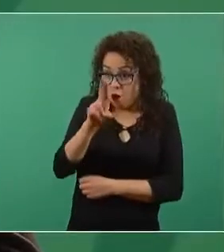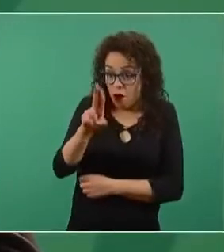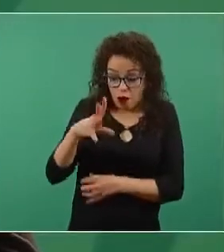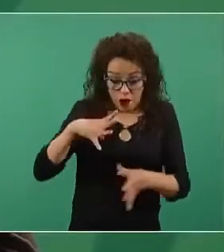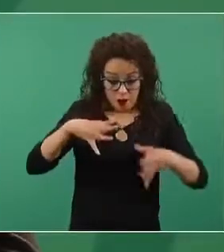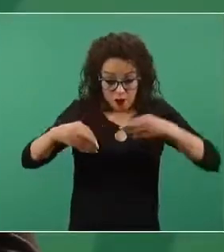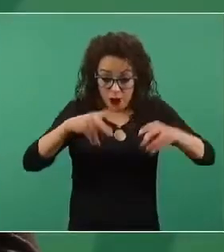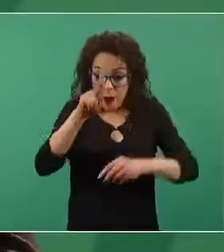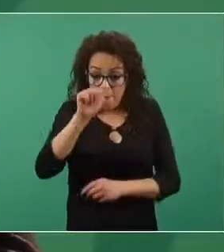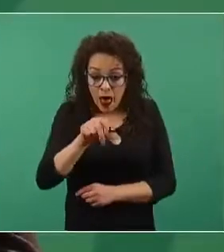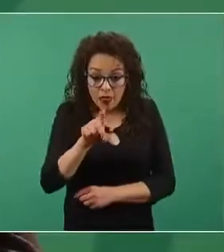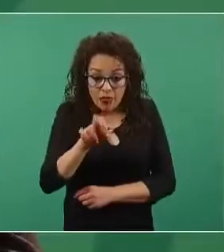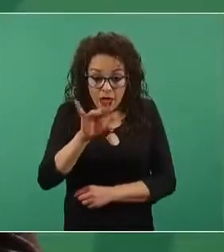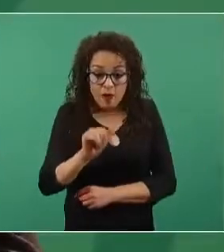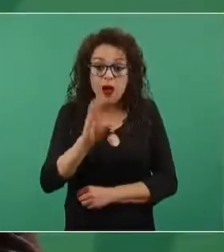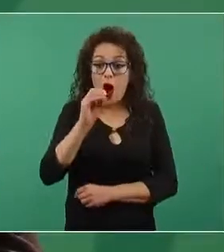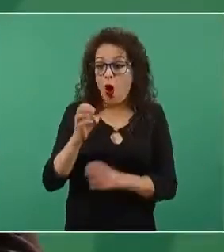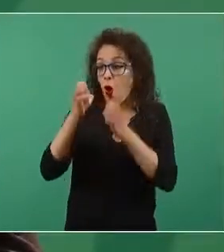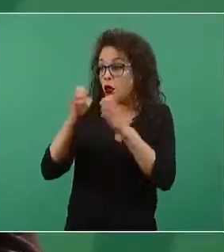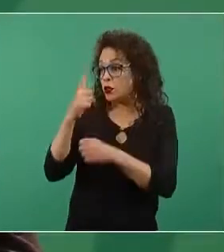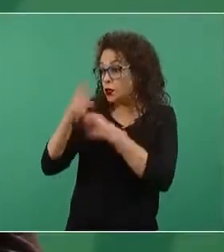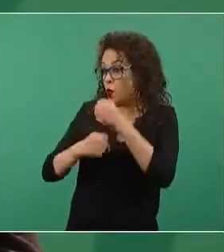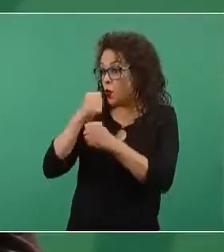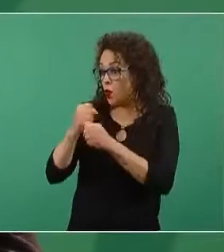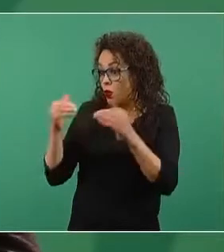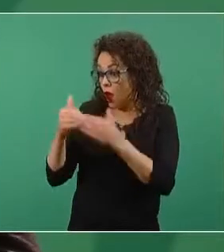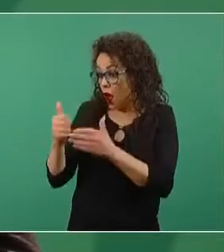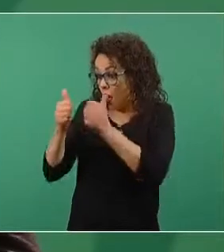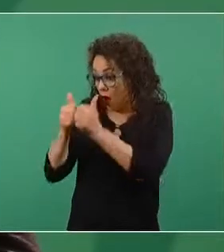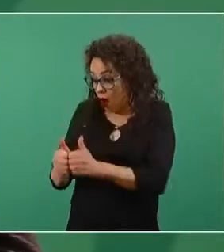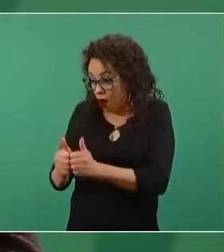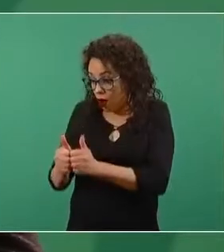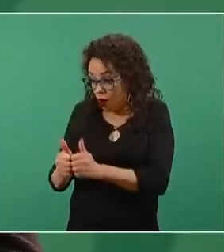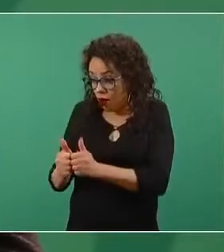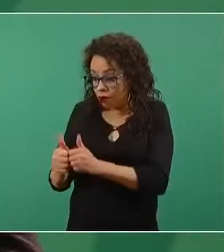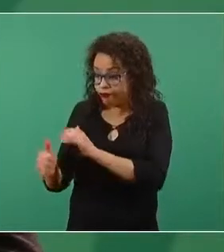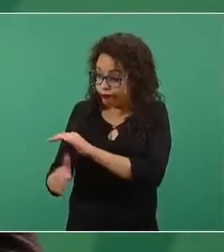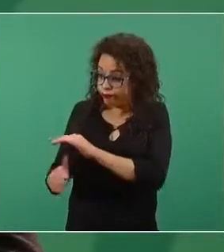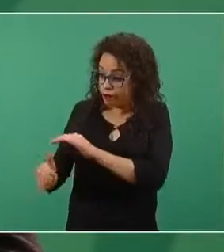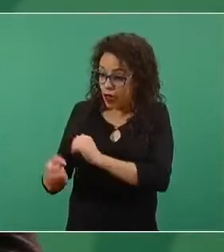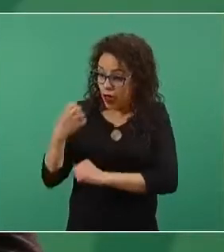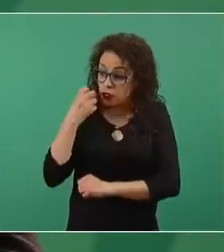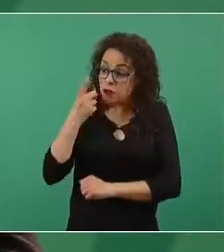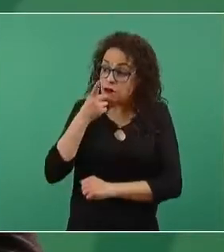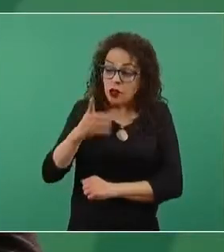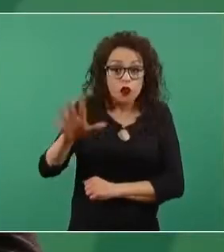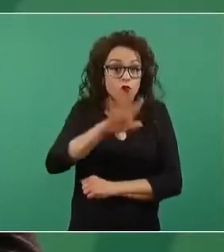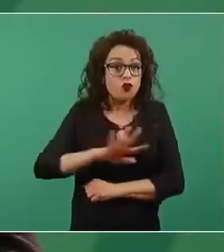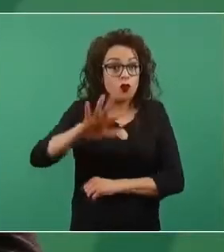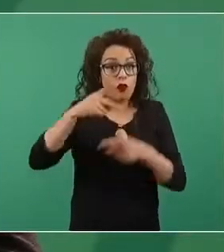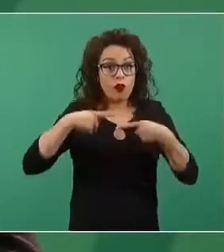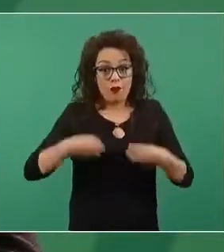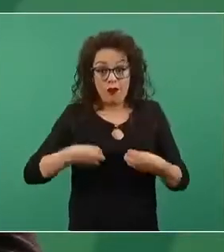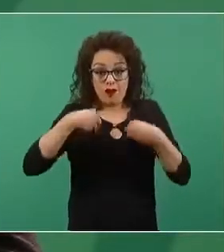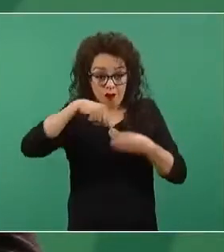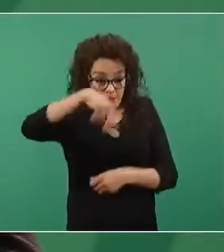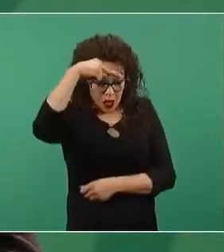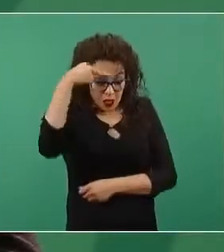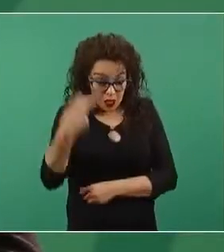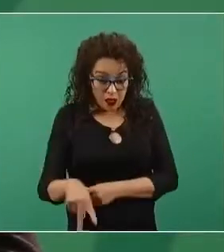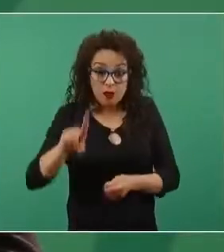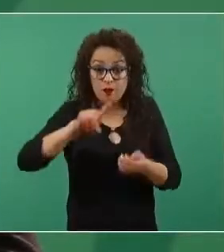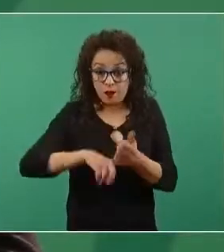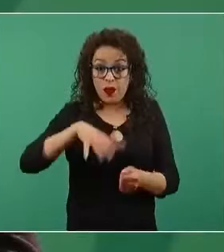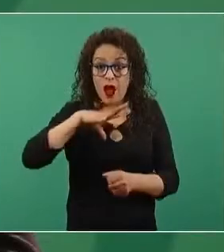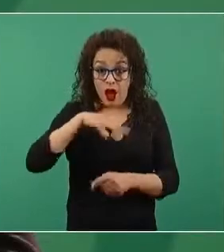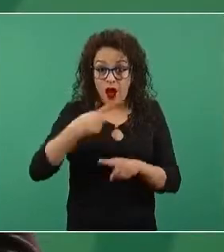en confinamiento, pues la población mexicana está obesa. Pero sí entiendo que también se ha identificado por los responsables de salud,